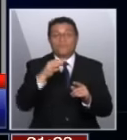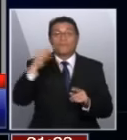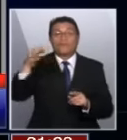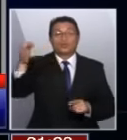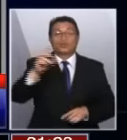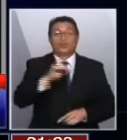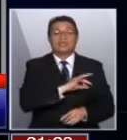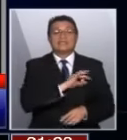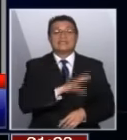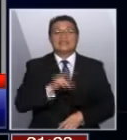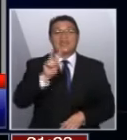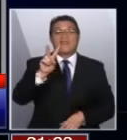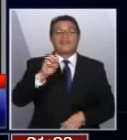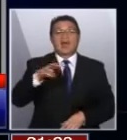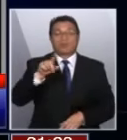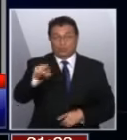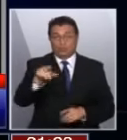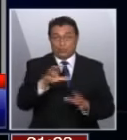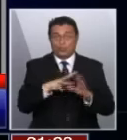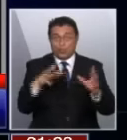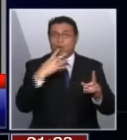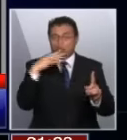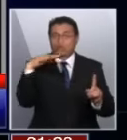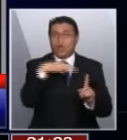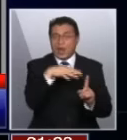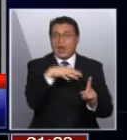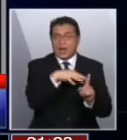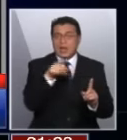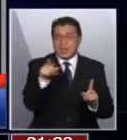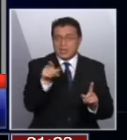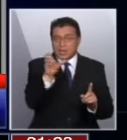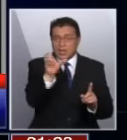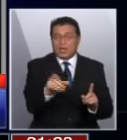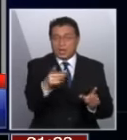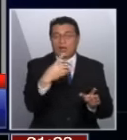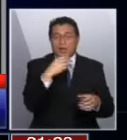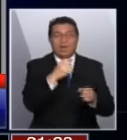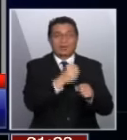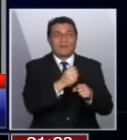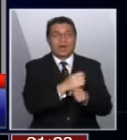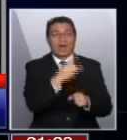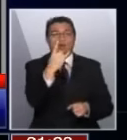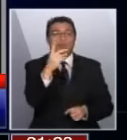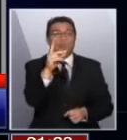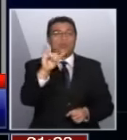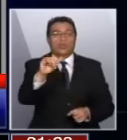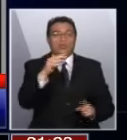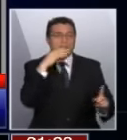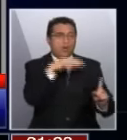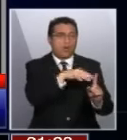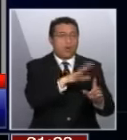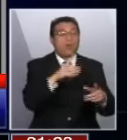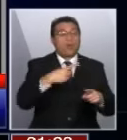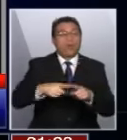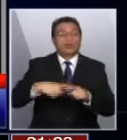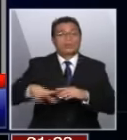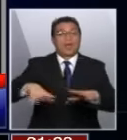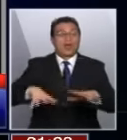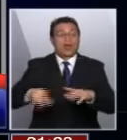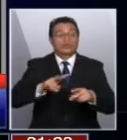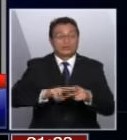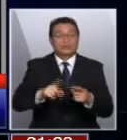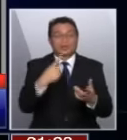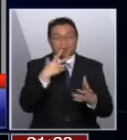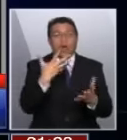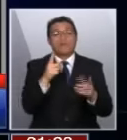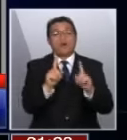de chile bamos porque usted ha sido bien crítico precisamente de del trabajo que ha hecho la udi Respecto a los últimos casos que hemos conocido y a cómo ha